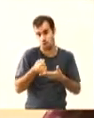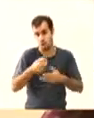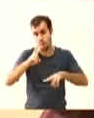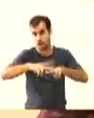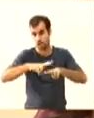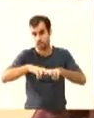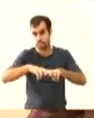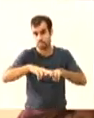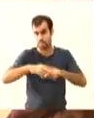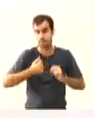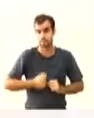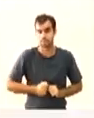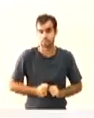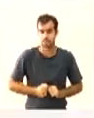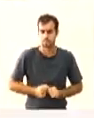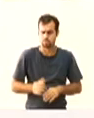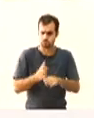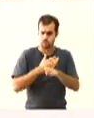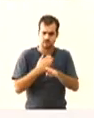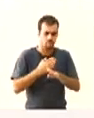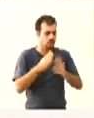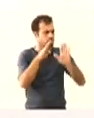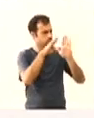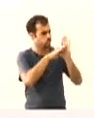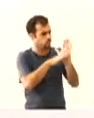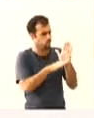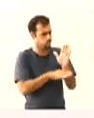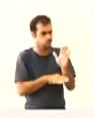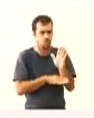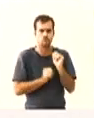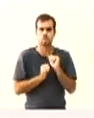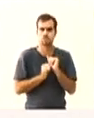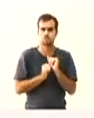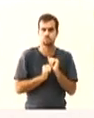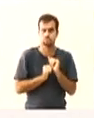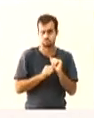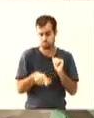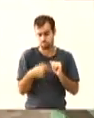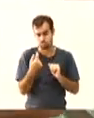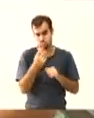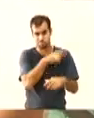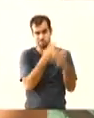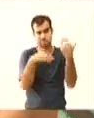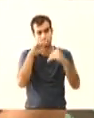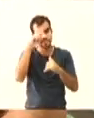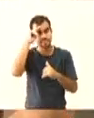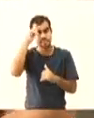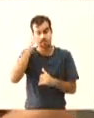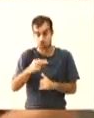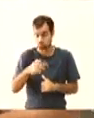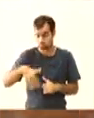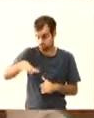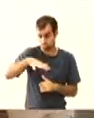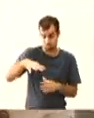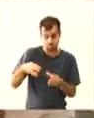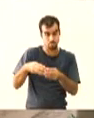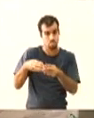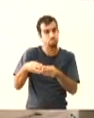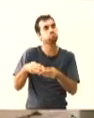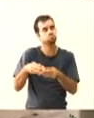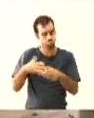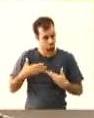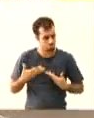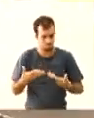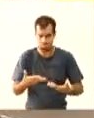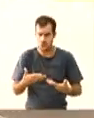bueno, a contribuir con los diferentes programas de nuestro Sistema Nacional de Salud. Los estudiantes dieron su voluntariedad y su paso al